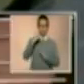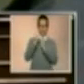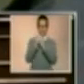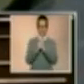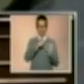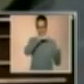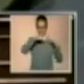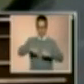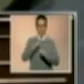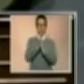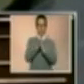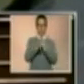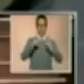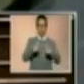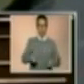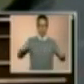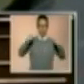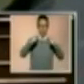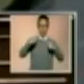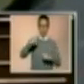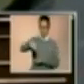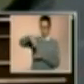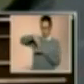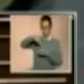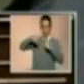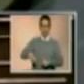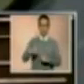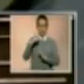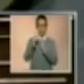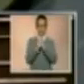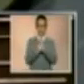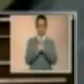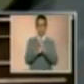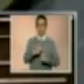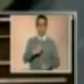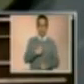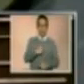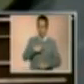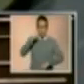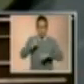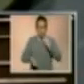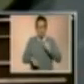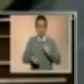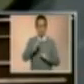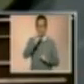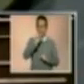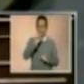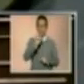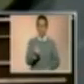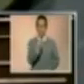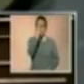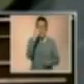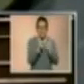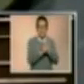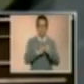Ese panorama dantesco que es lo que está pasando en Venezuela en este momento, hoy se debatió si se le debía dar la palabra o no, permitirle hablar. ¿Cómo ve usted lo que